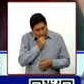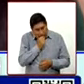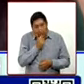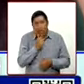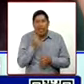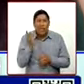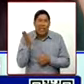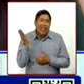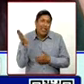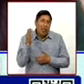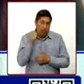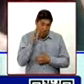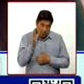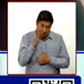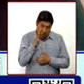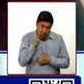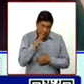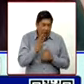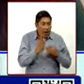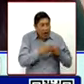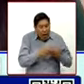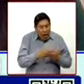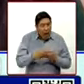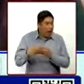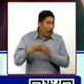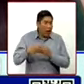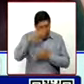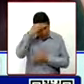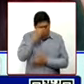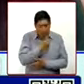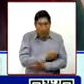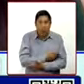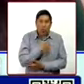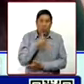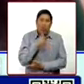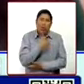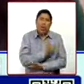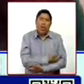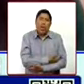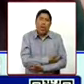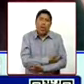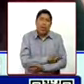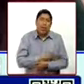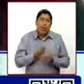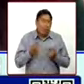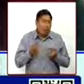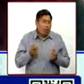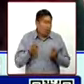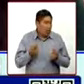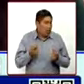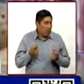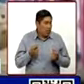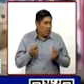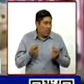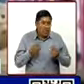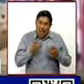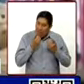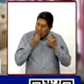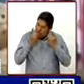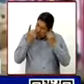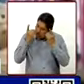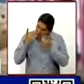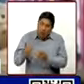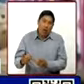esta mamá no este guiar a nuestros hijos y entrar oportunamente denunciando